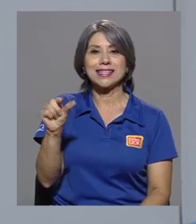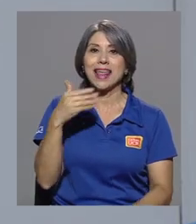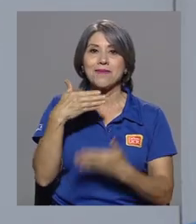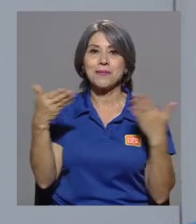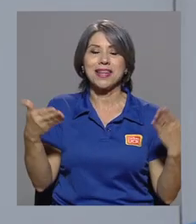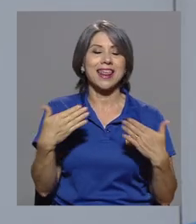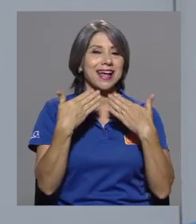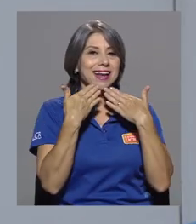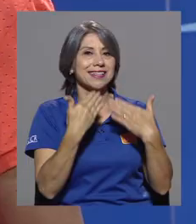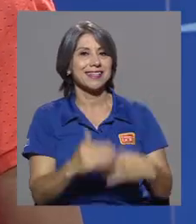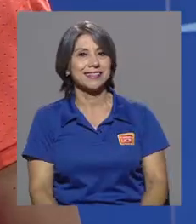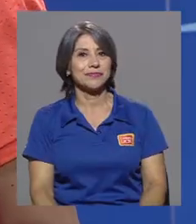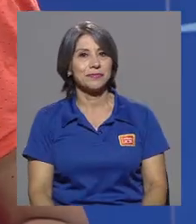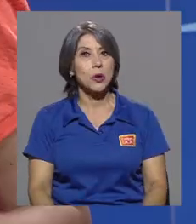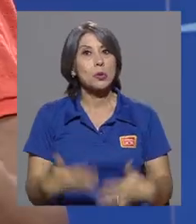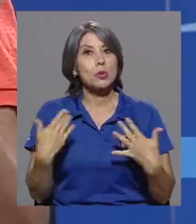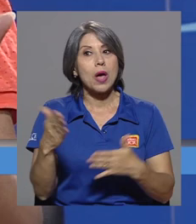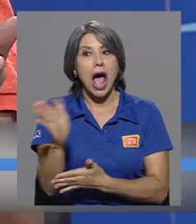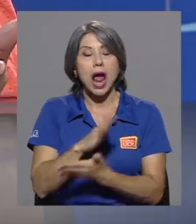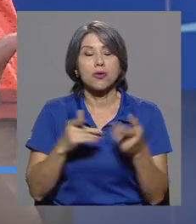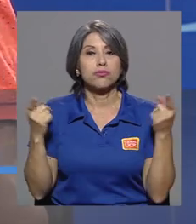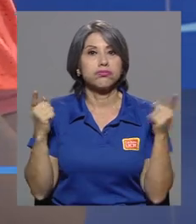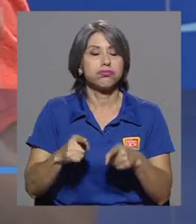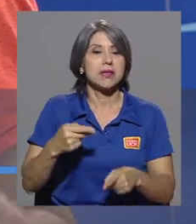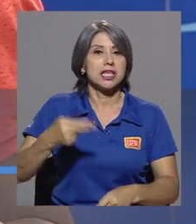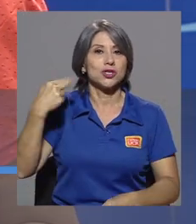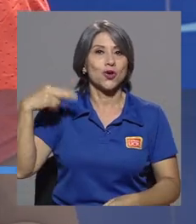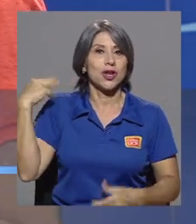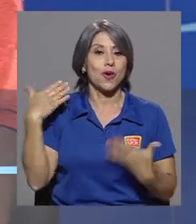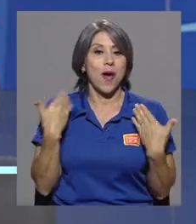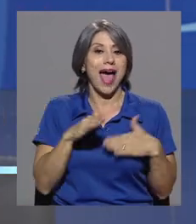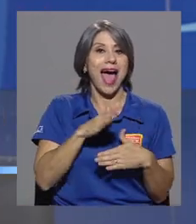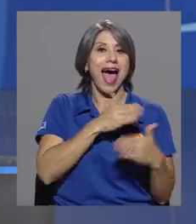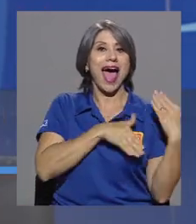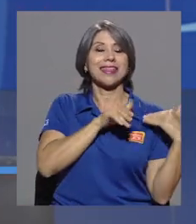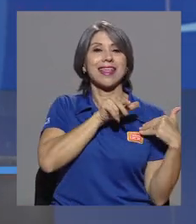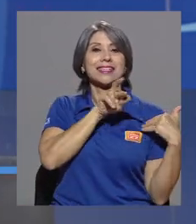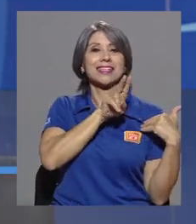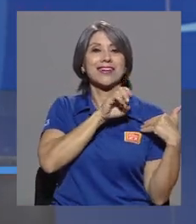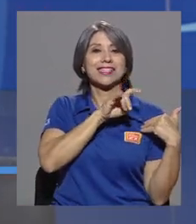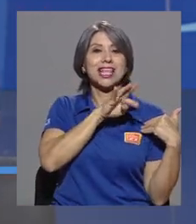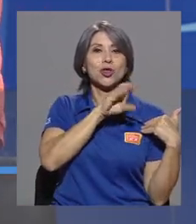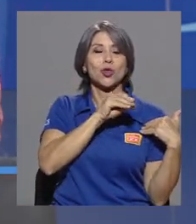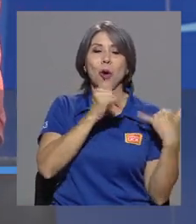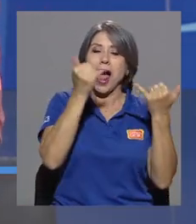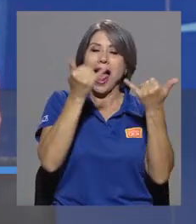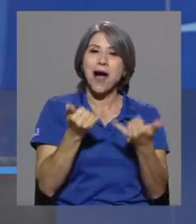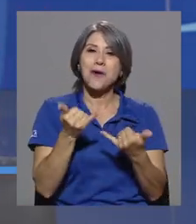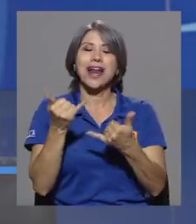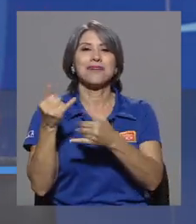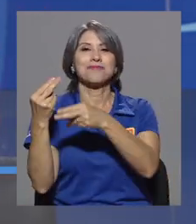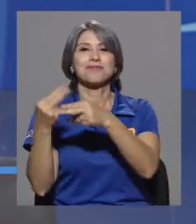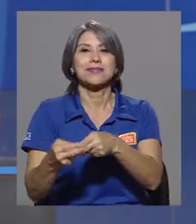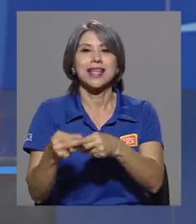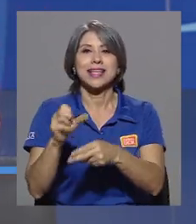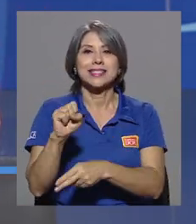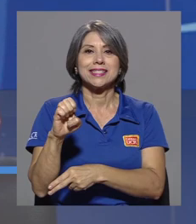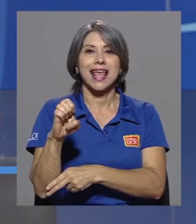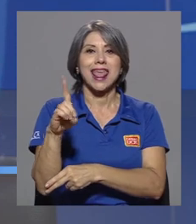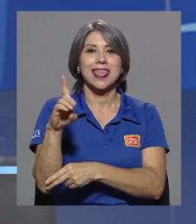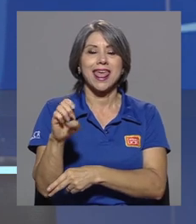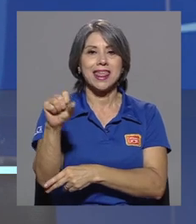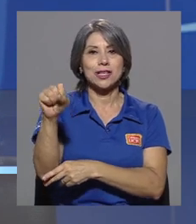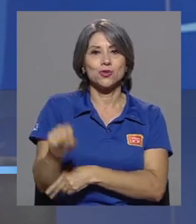maría georgina es histórico el paso del recinto de golfito a que sea ahora la sede del sur de la universidad de costa rica